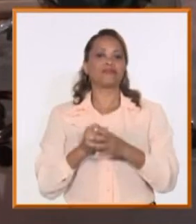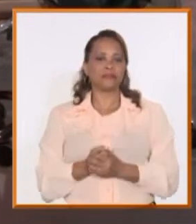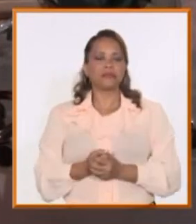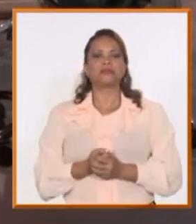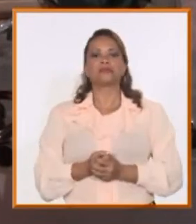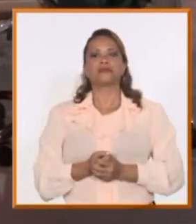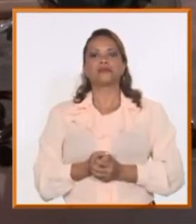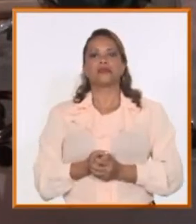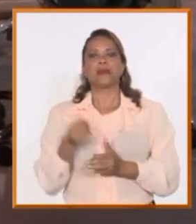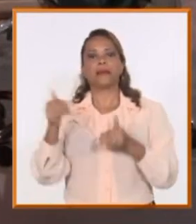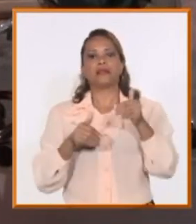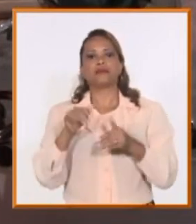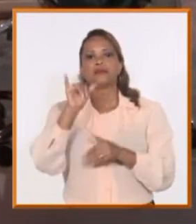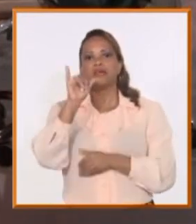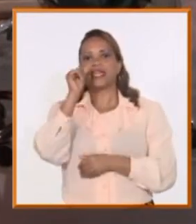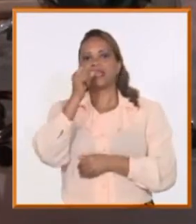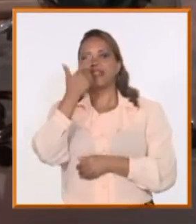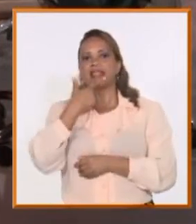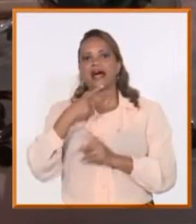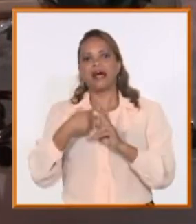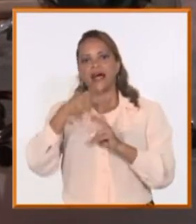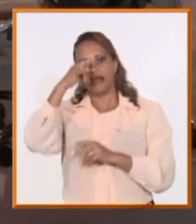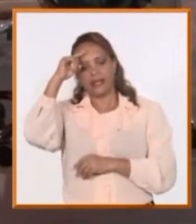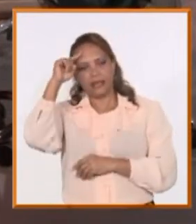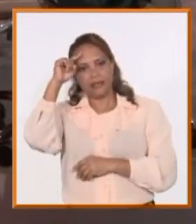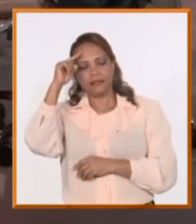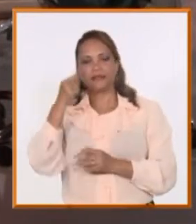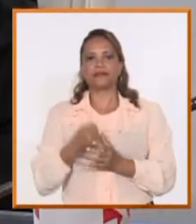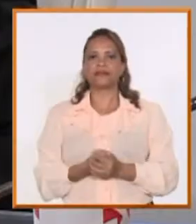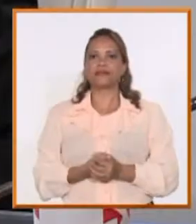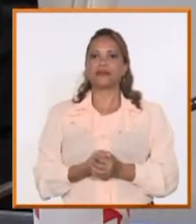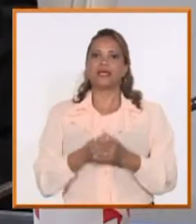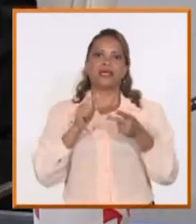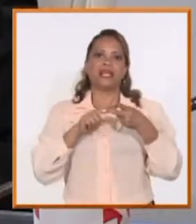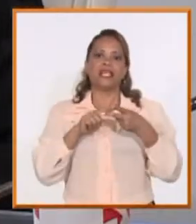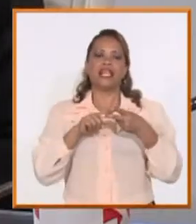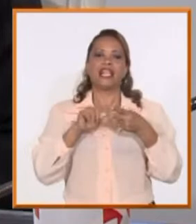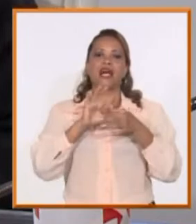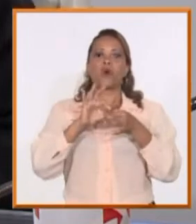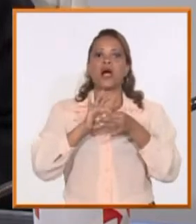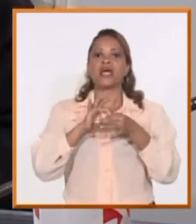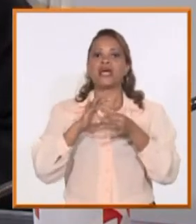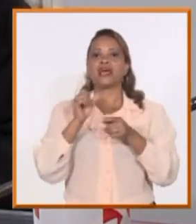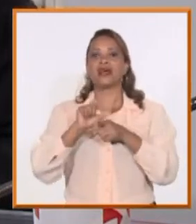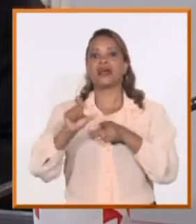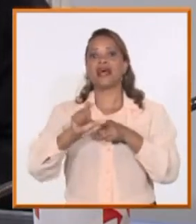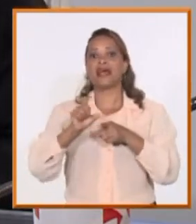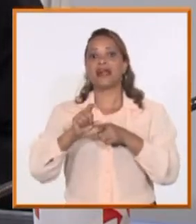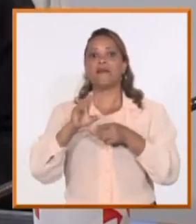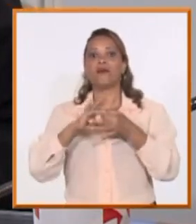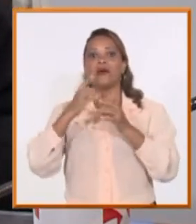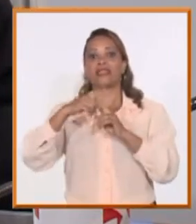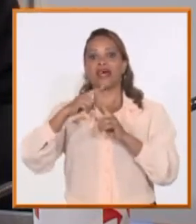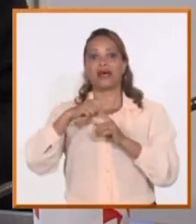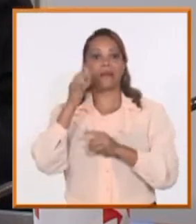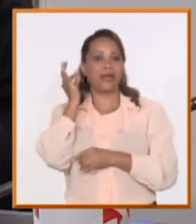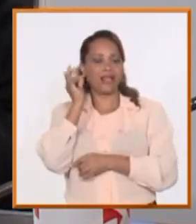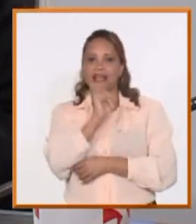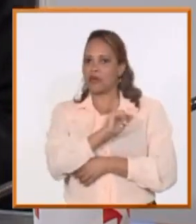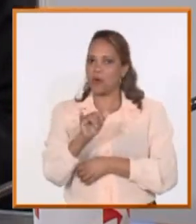estuvo Idali con muy buena vibra, y Delany Gómez, como nosotros le decimos, la Guajira Guantanamera, porque esa de verdad es la canción Guajira